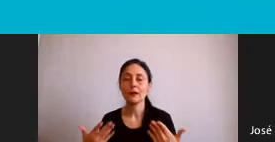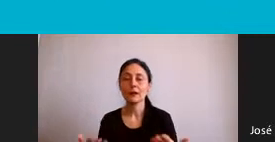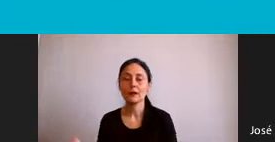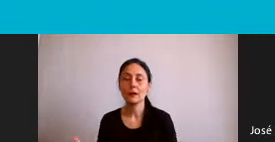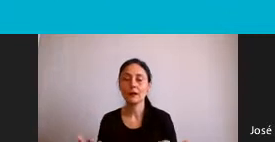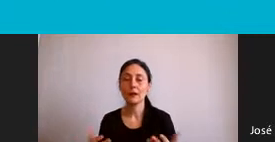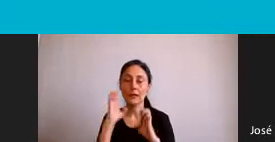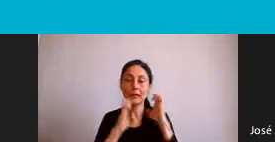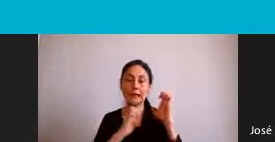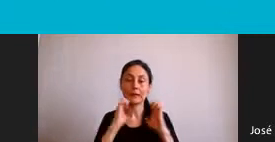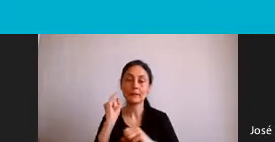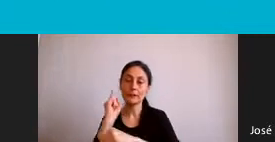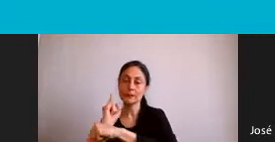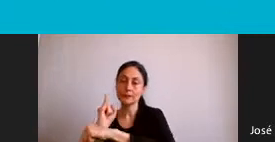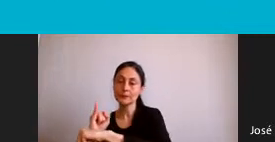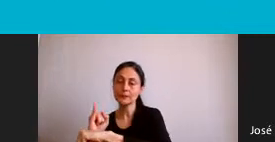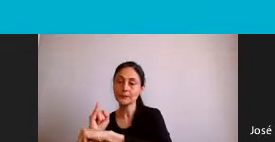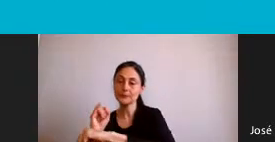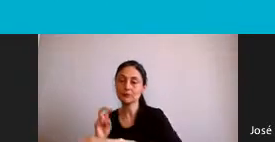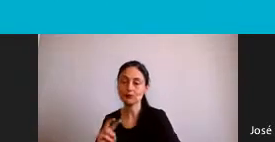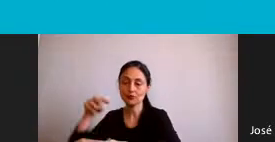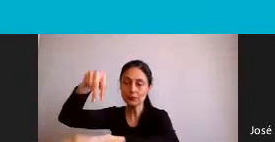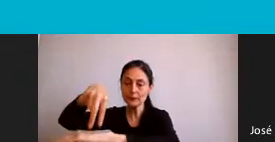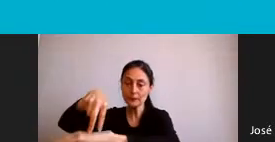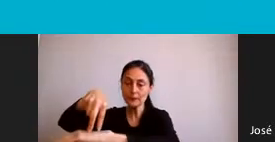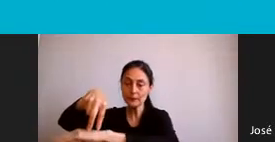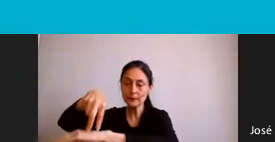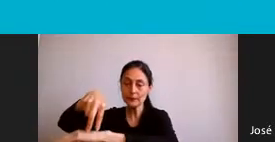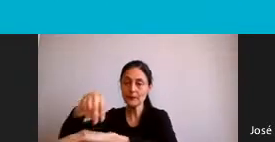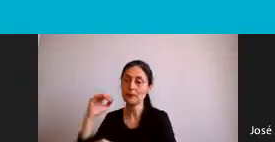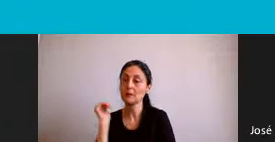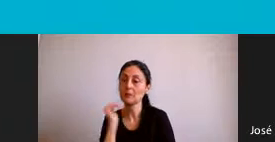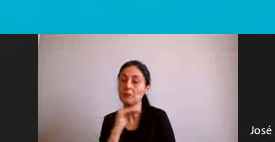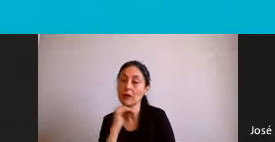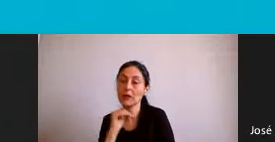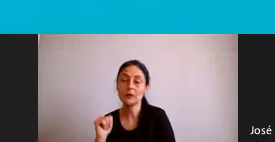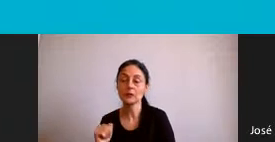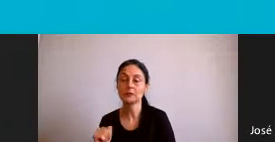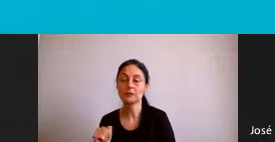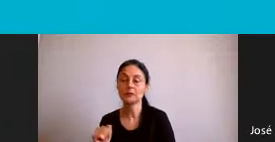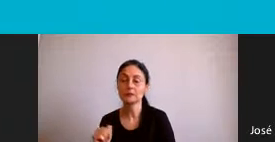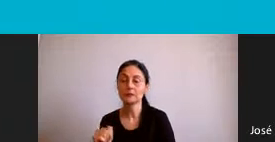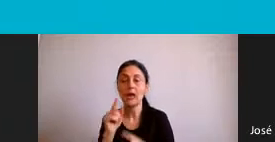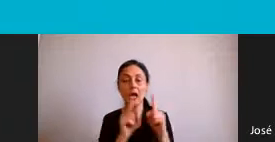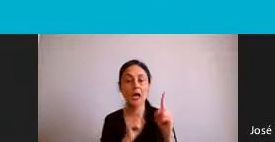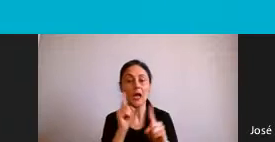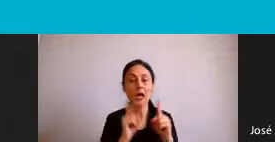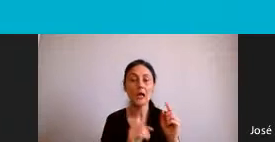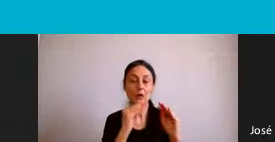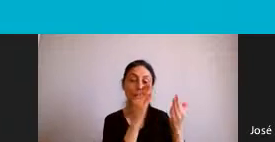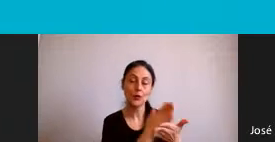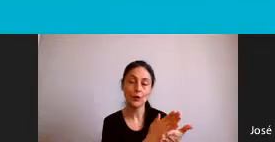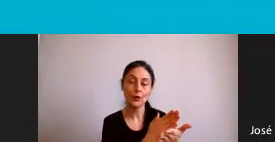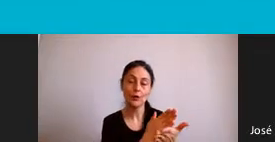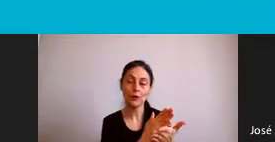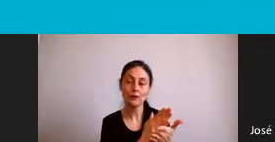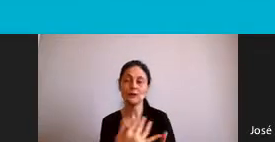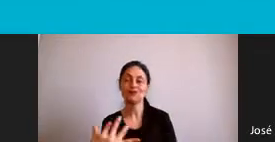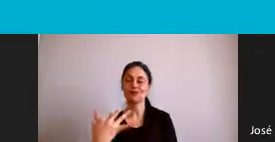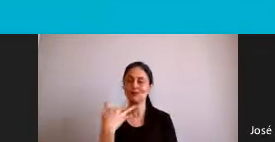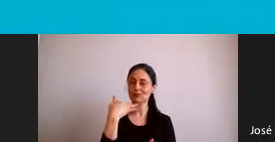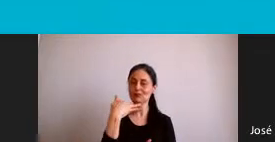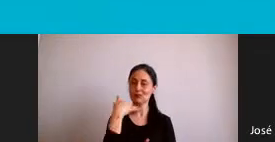podido volver a su presencialidad de manera más rápida que otros, incluso que los colegios, y todo eso impacta en la calidad de vida de las personas.